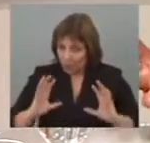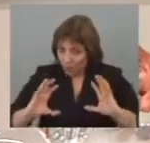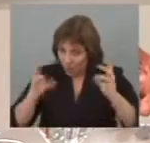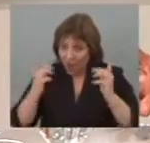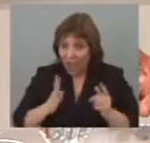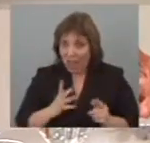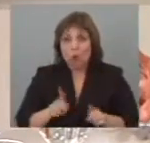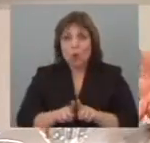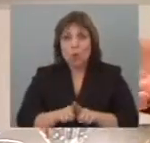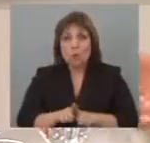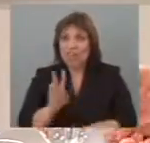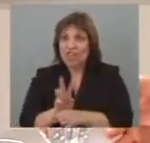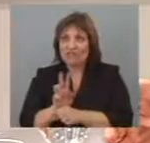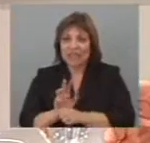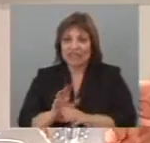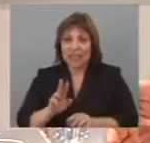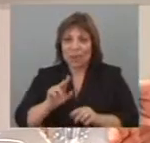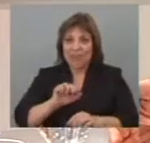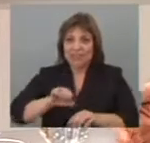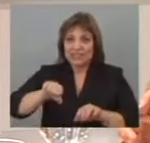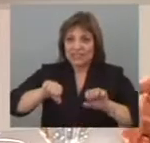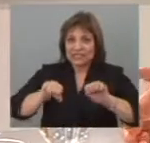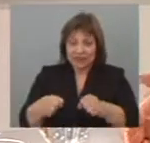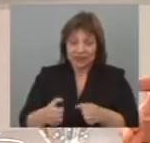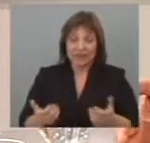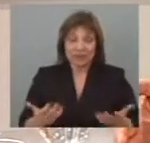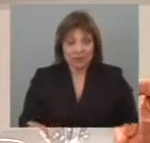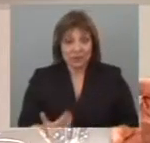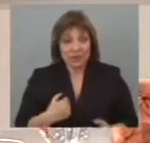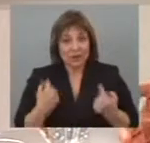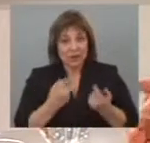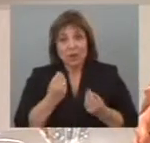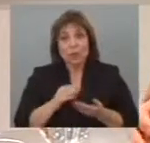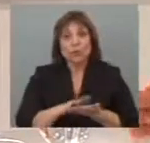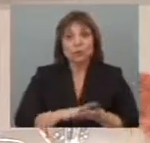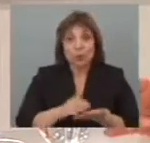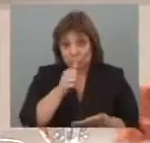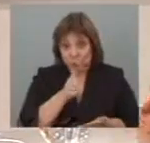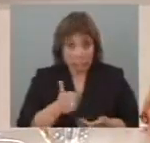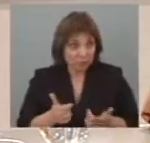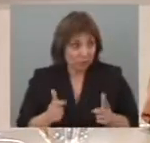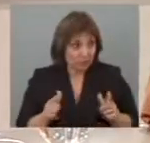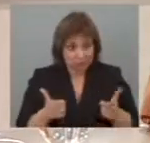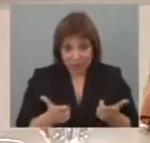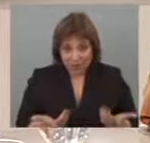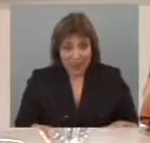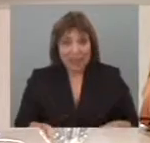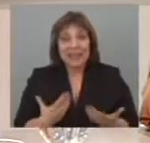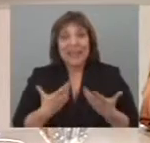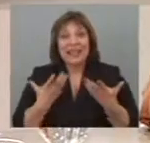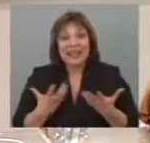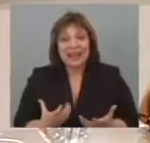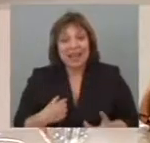de defensa. Bueno, indudablemente la resolución del conflicto adecuada no estaba. Uh-huh. Lo que